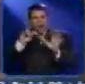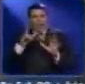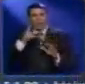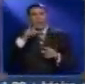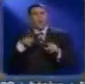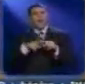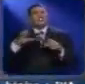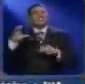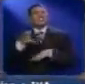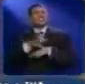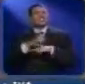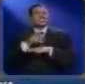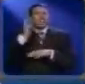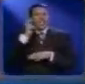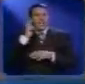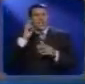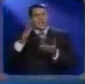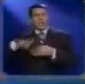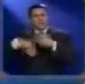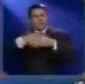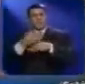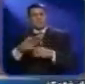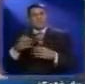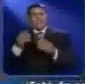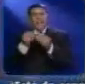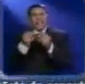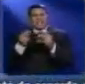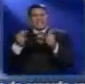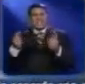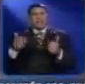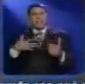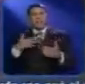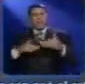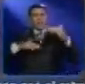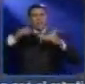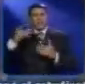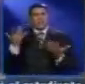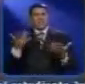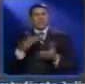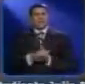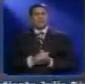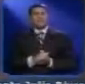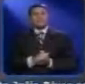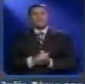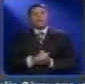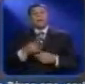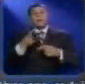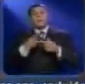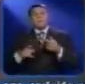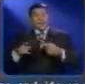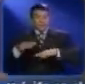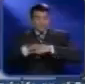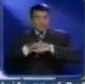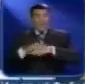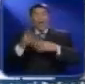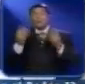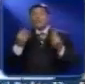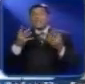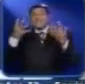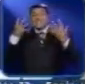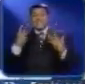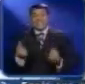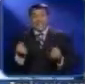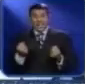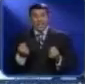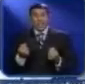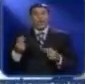chocolate, que es una envoltura que es rica en aceites grasos y se puede alterar un poquito lo que es el sebo. Cuando la persona es de piel muy seca,